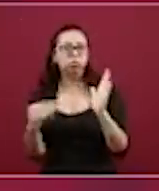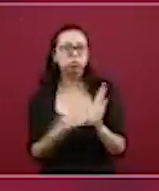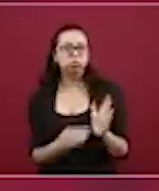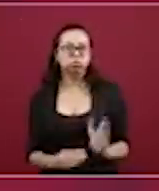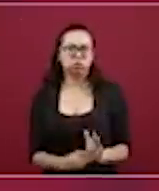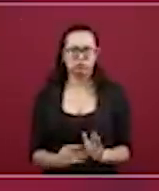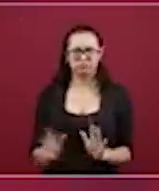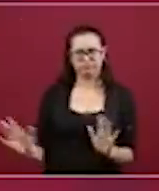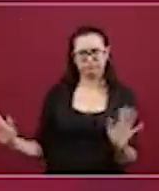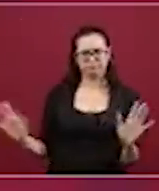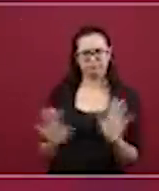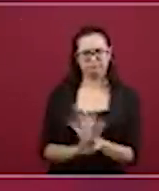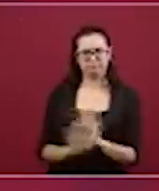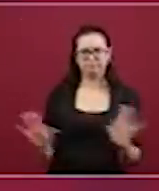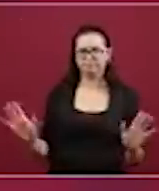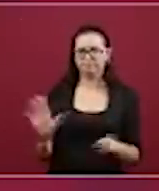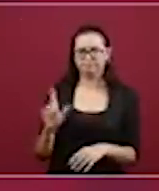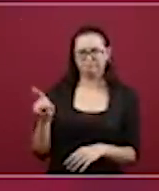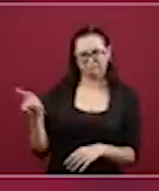estamos